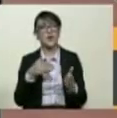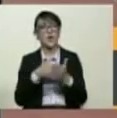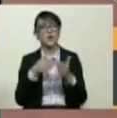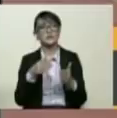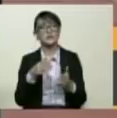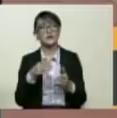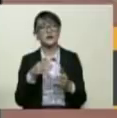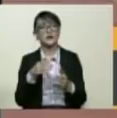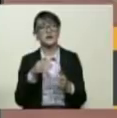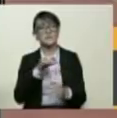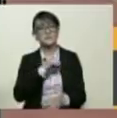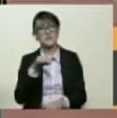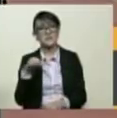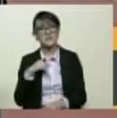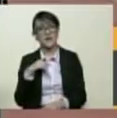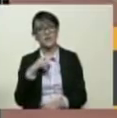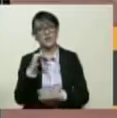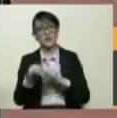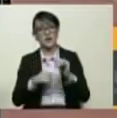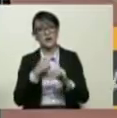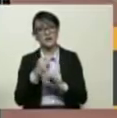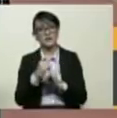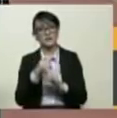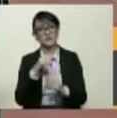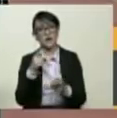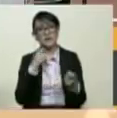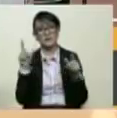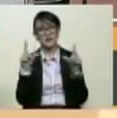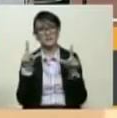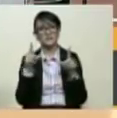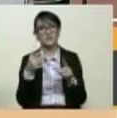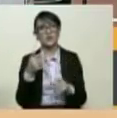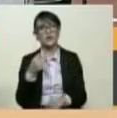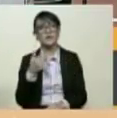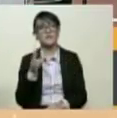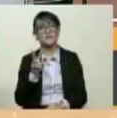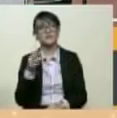públicos y privados nacionales o internacionales. En Venezuela hay